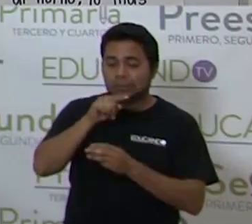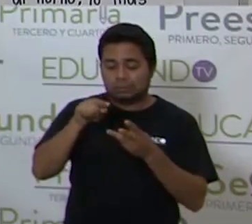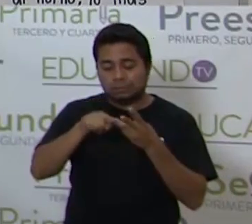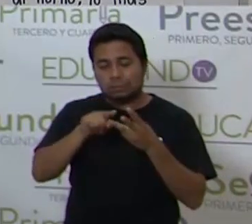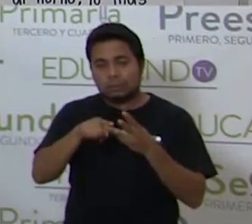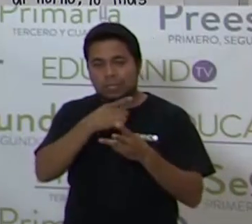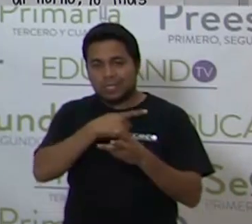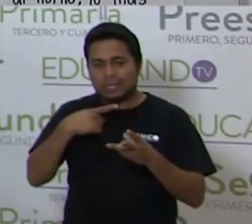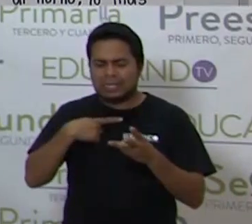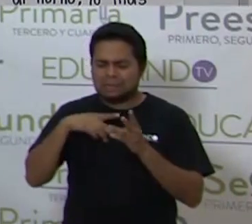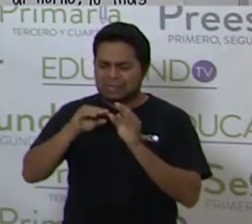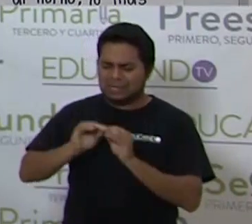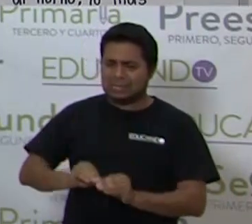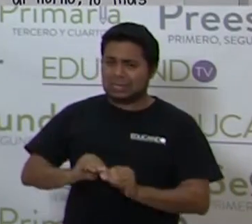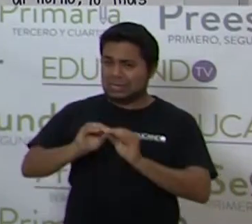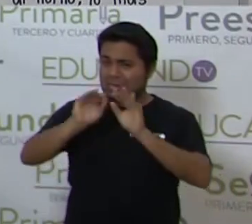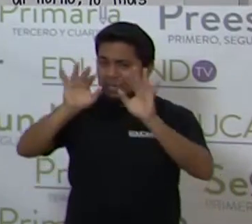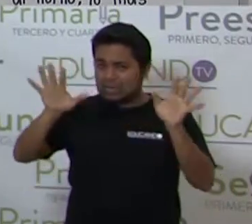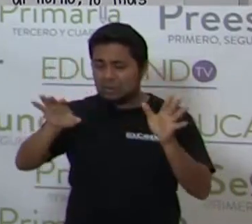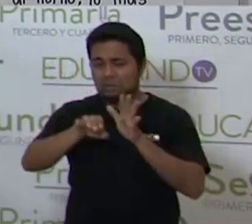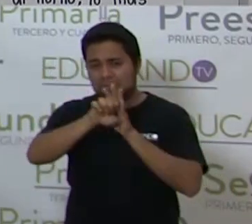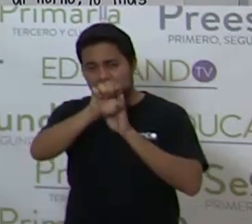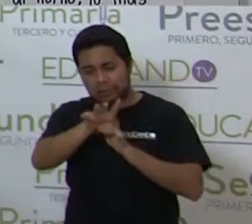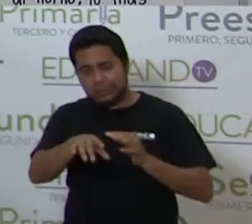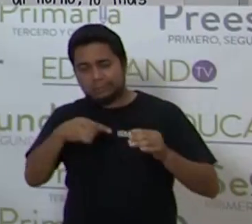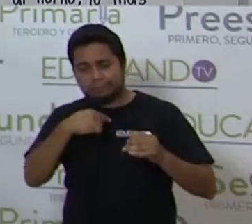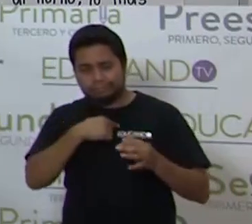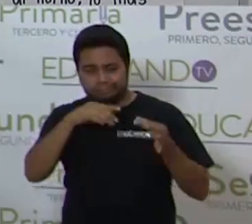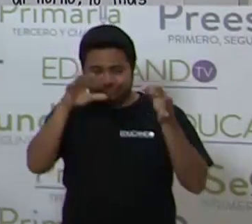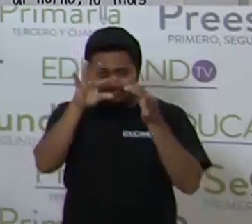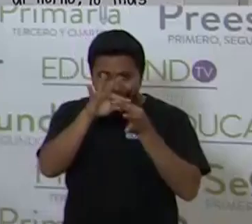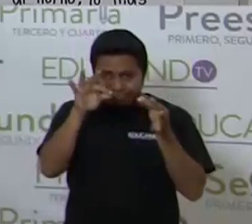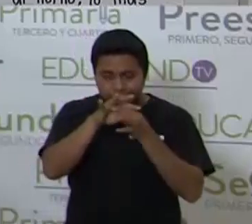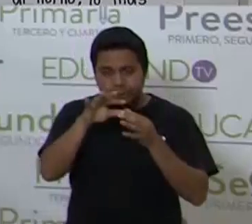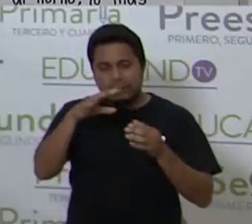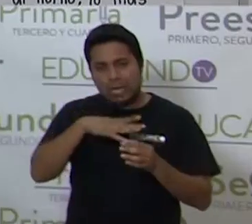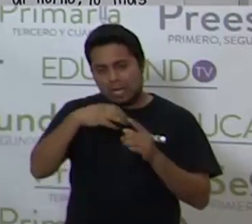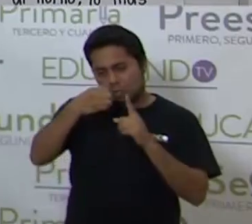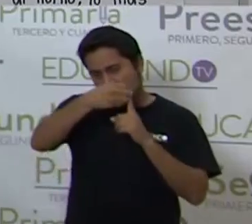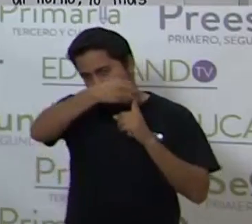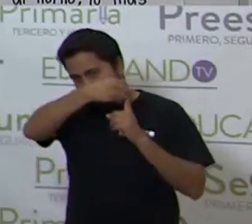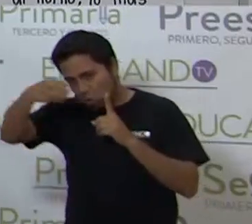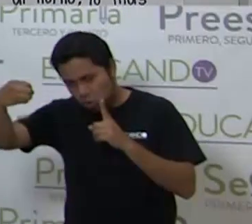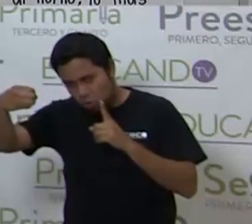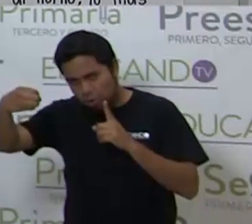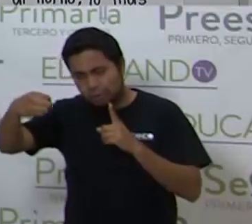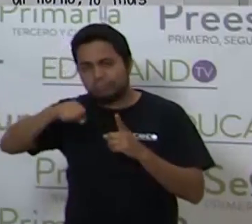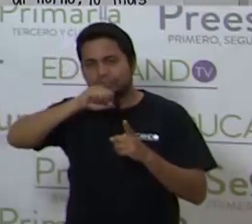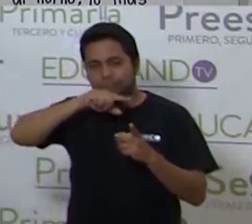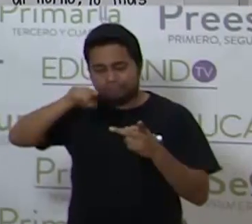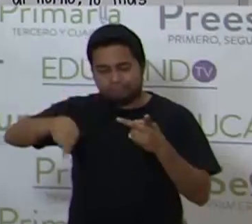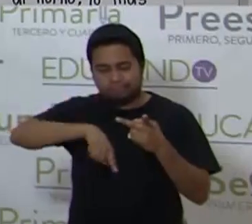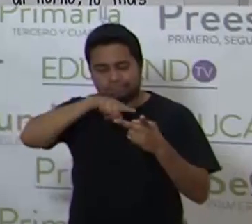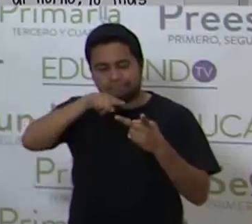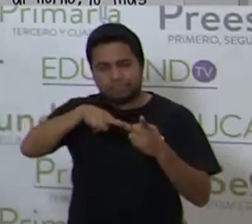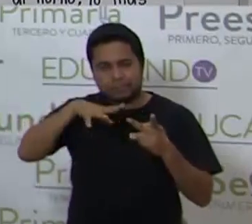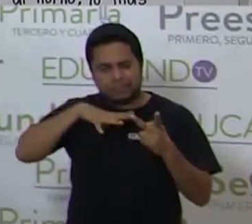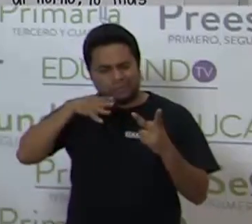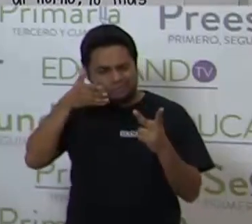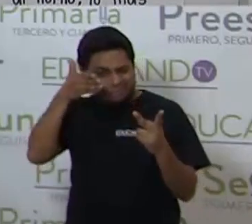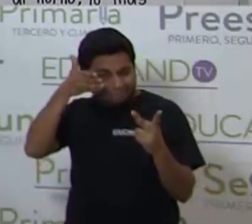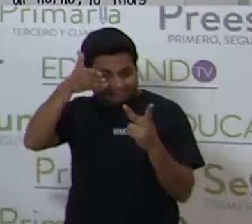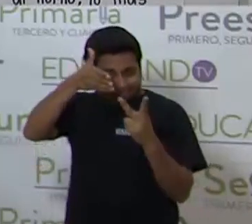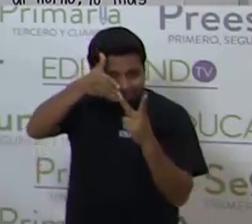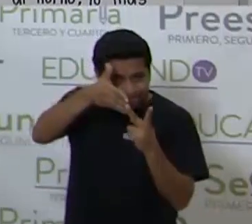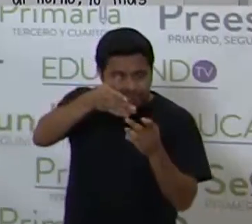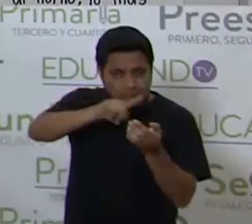Claridad. Cuando nuestras instrucciones tienen un orden y también tienen una precisión dentro